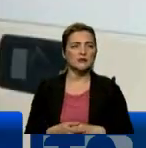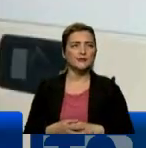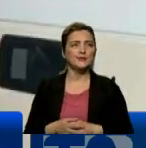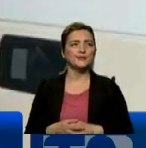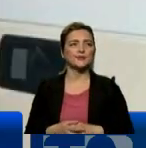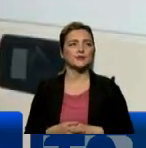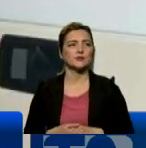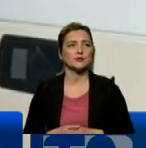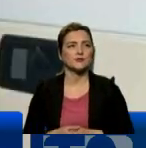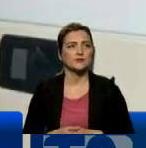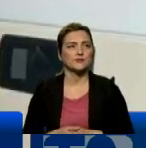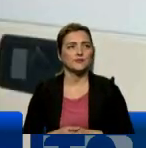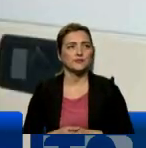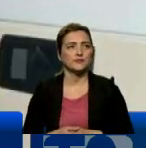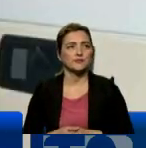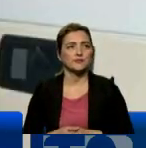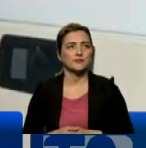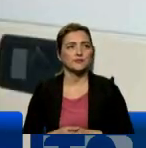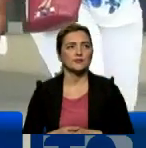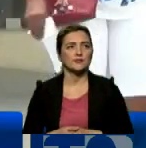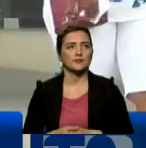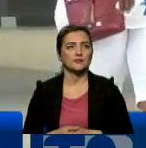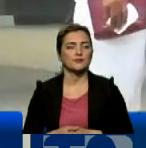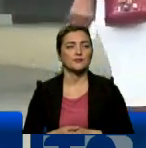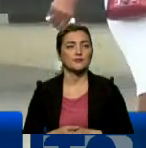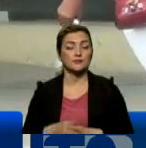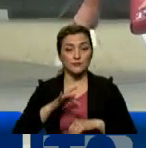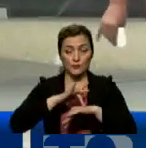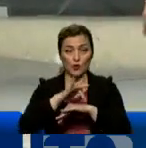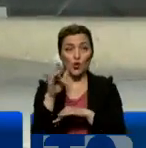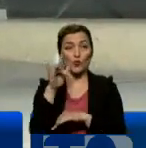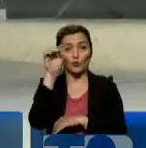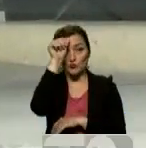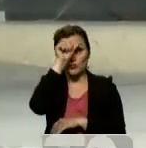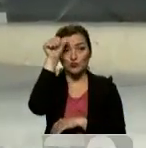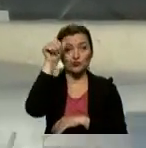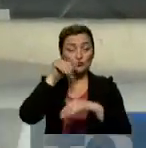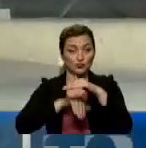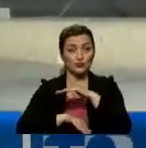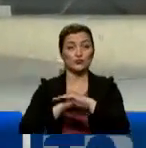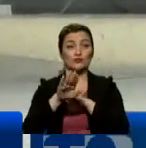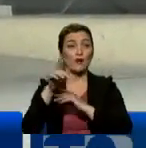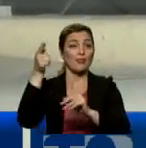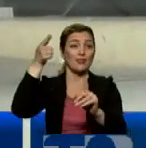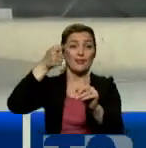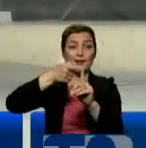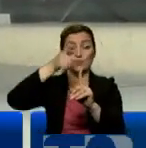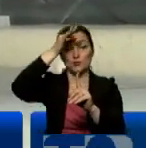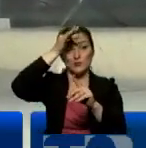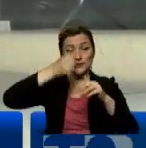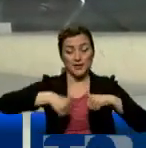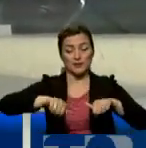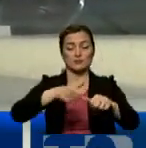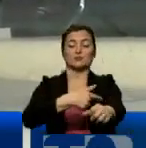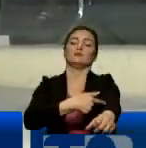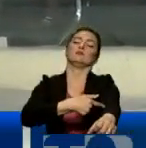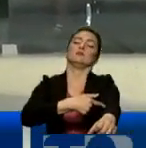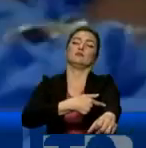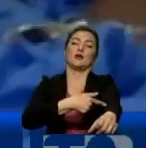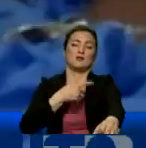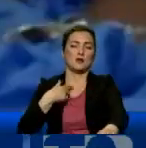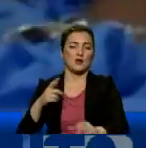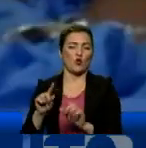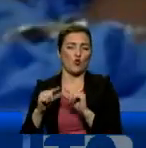instancia, pero al parecer la muerte le seguía rondando. Y la madrugada de este domingo ingresaron directamente al área donde permanecía el